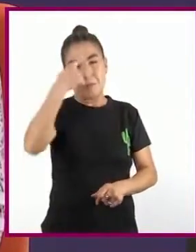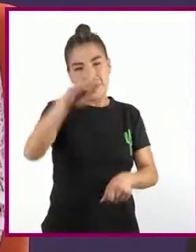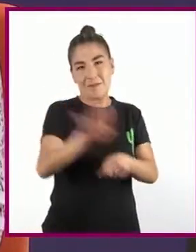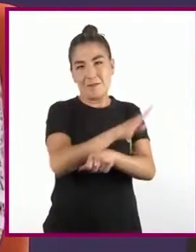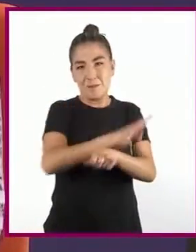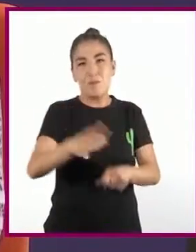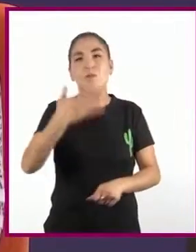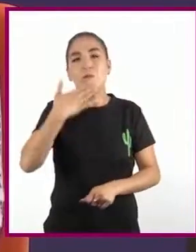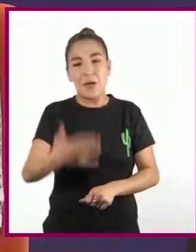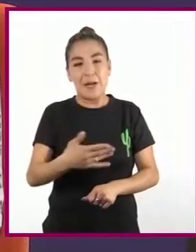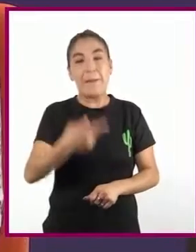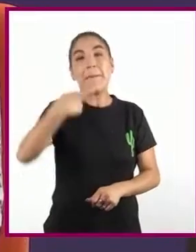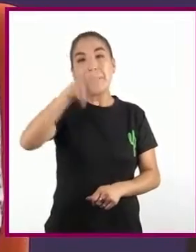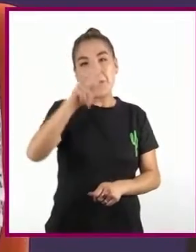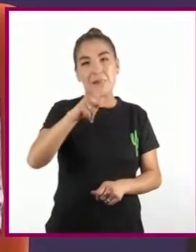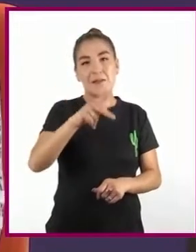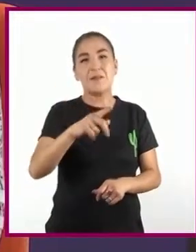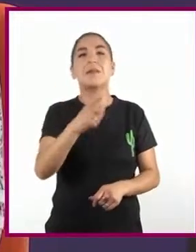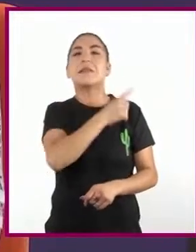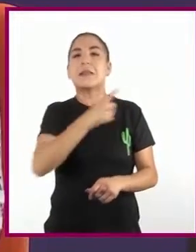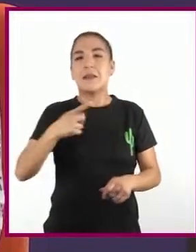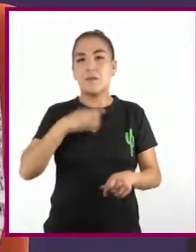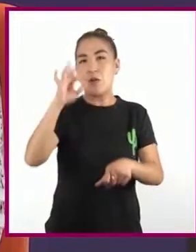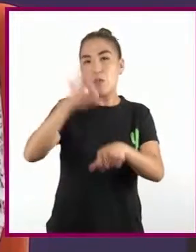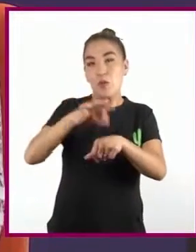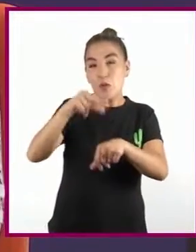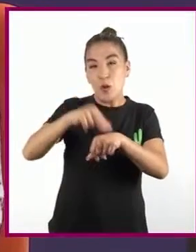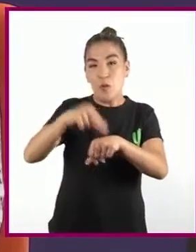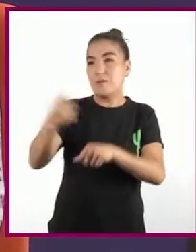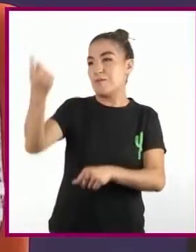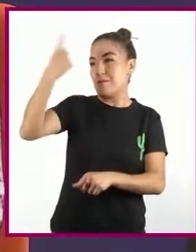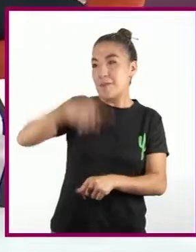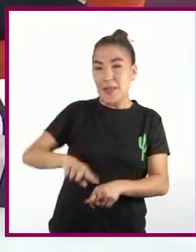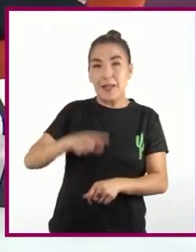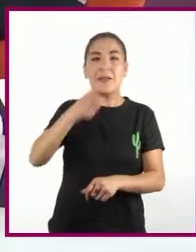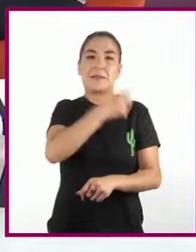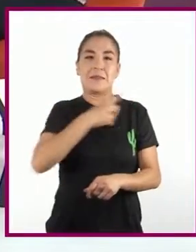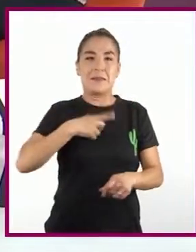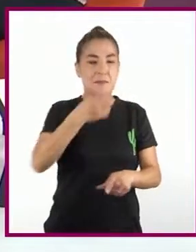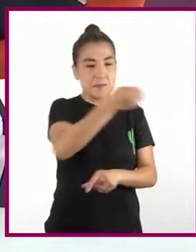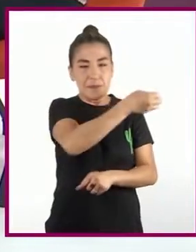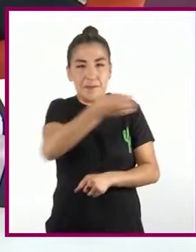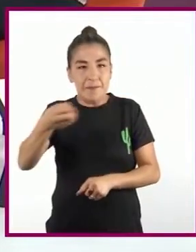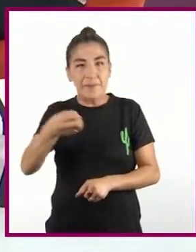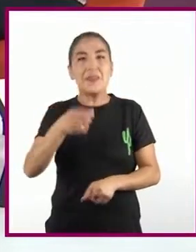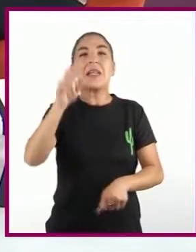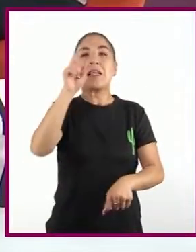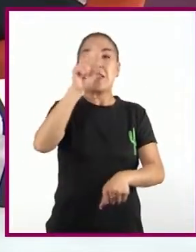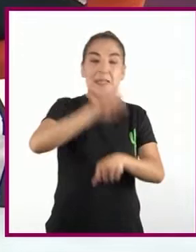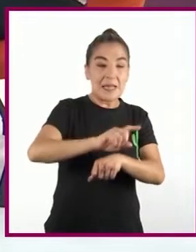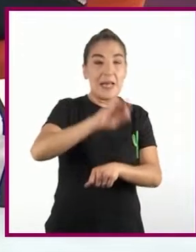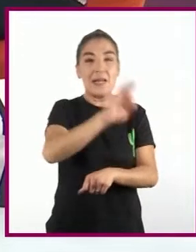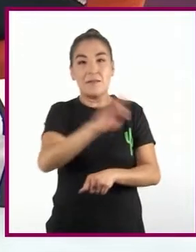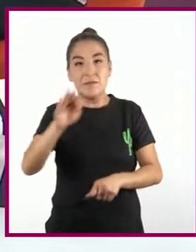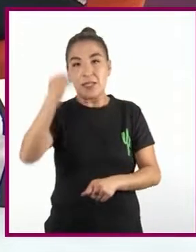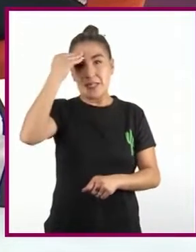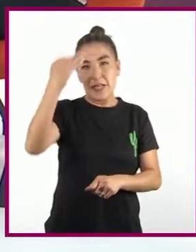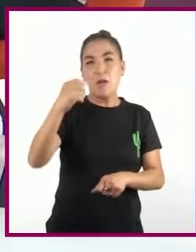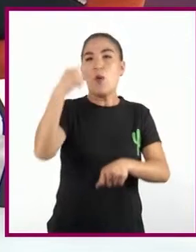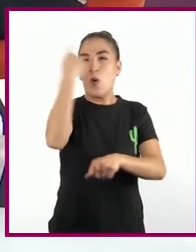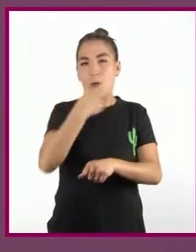beneficio, siempre y cuando lo tomemos de la manera que el doctor nos lo indica y por el tiempo y en el número de horas que así nos lo